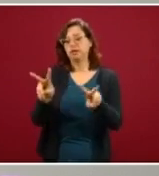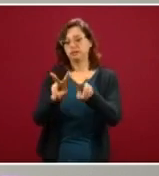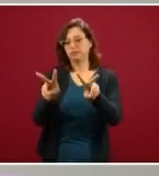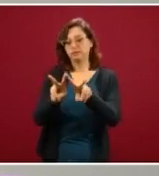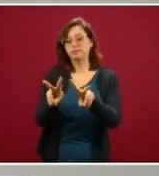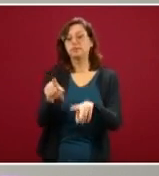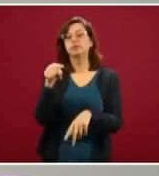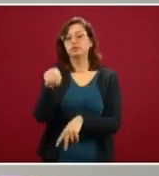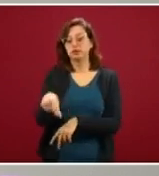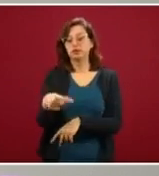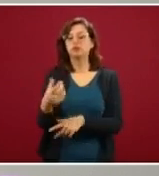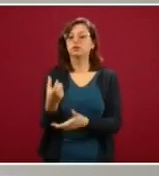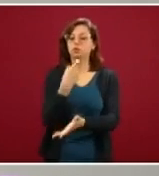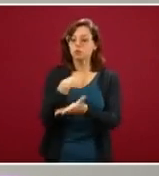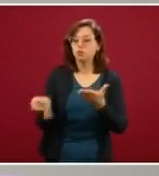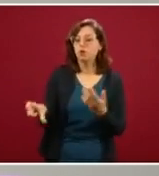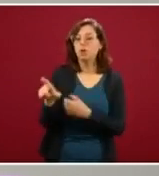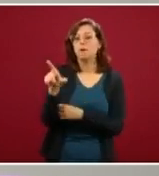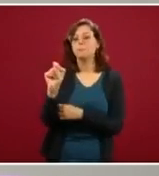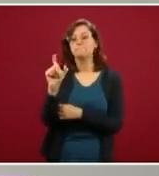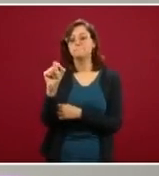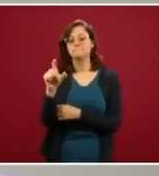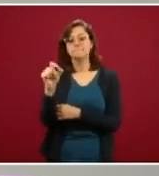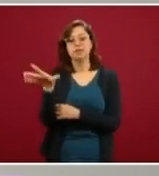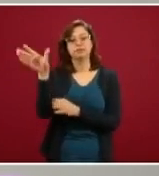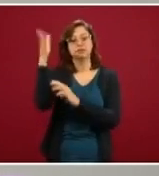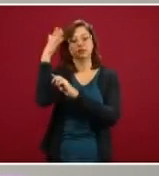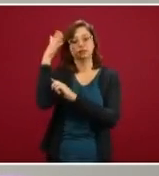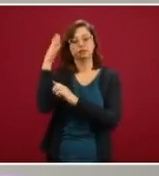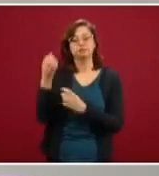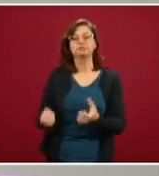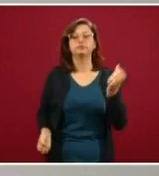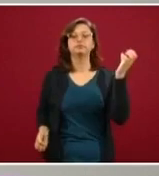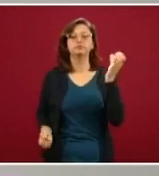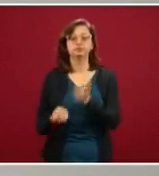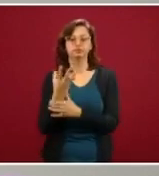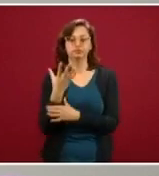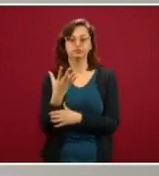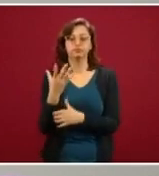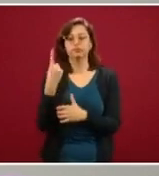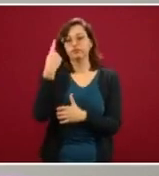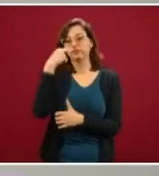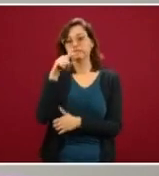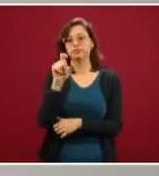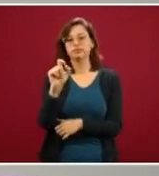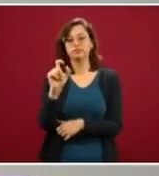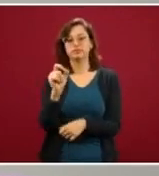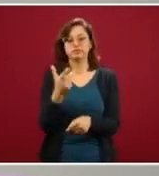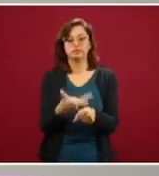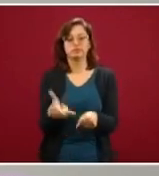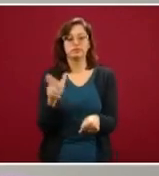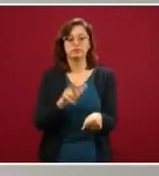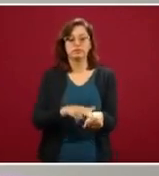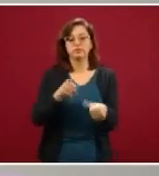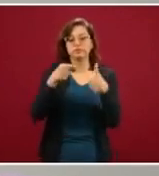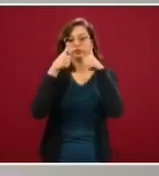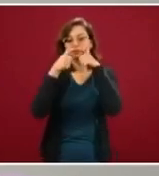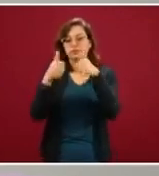20 ambulancias nuevas a 20 hospitales que tienen particularmente población